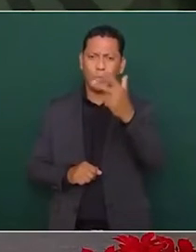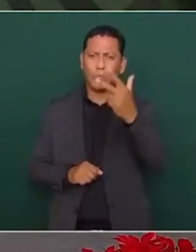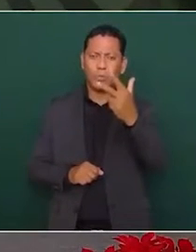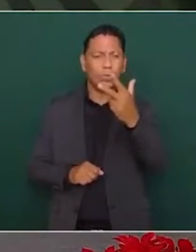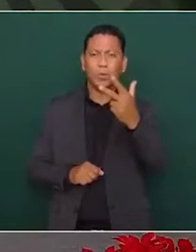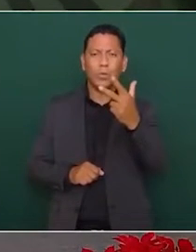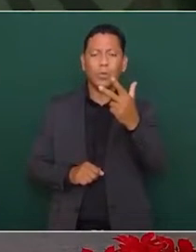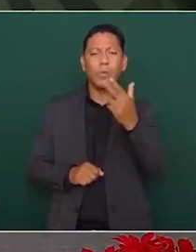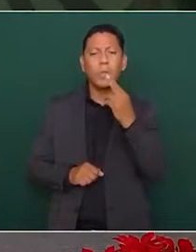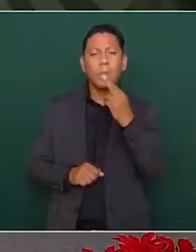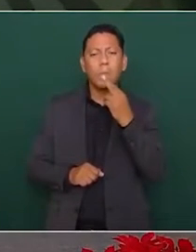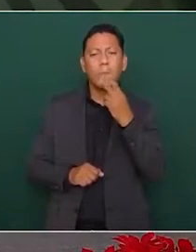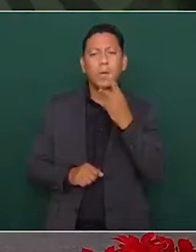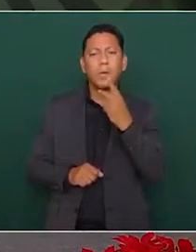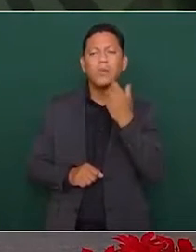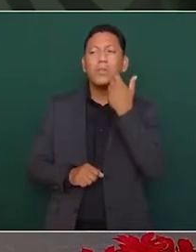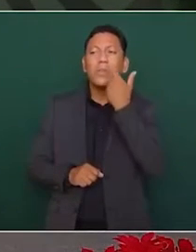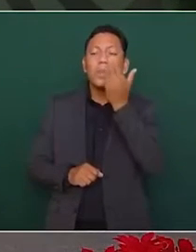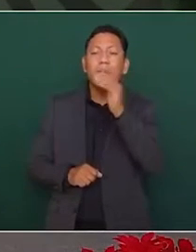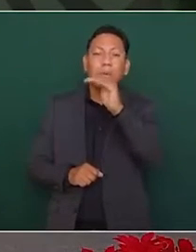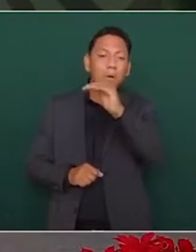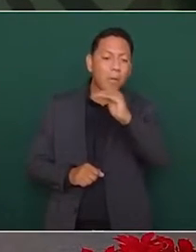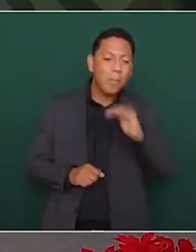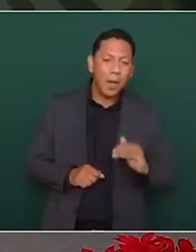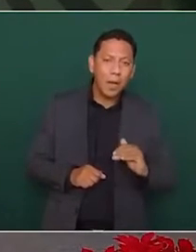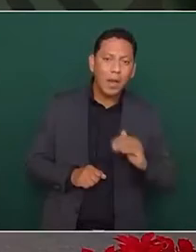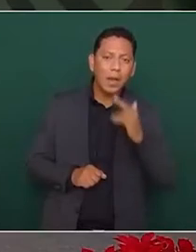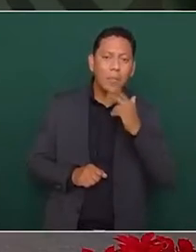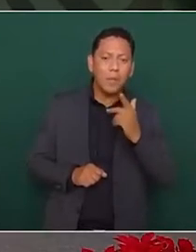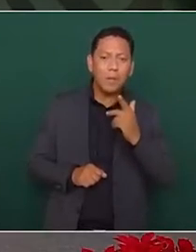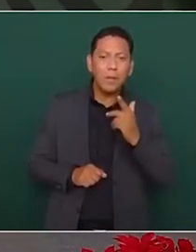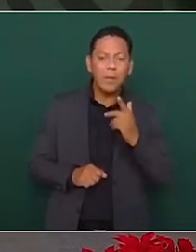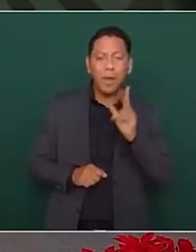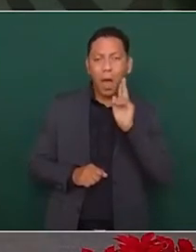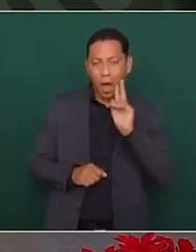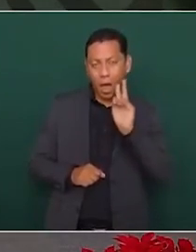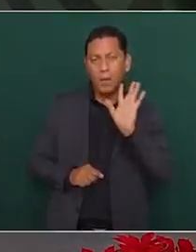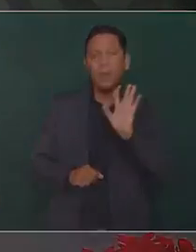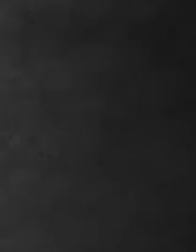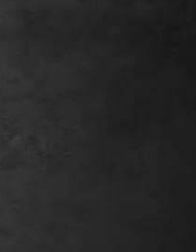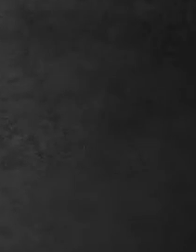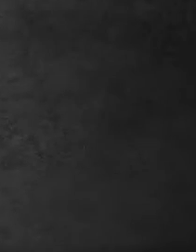que bajemos, a ver si es posible.